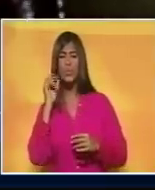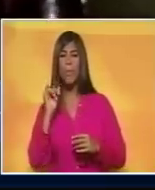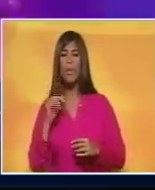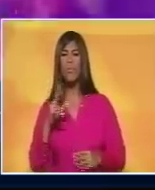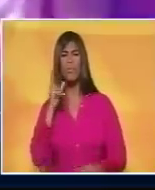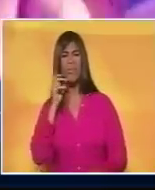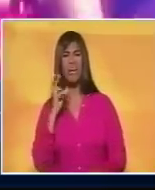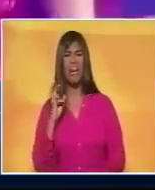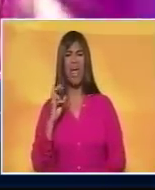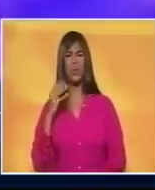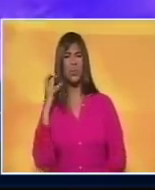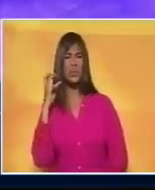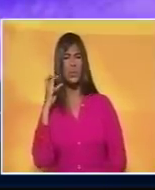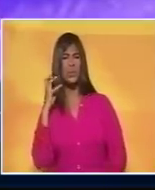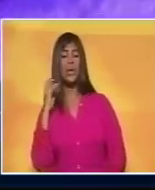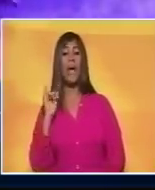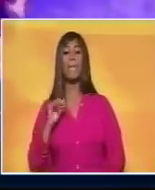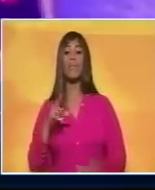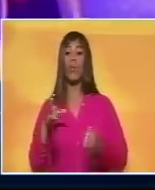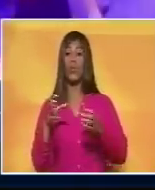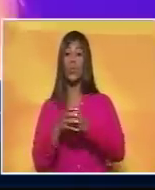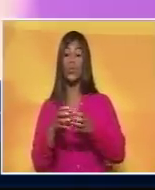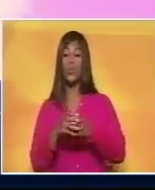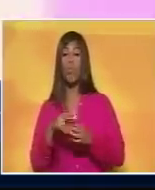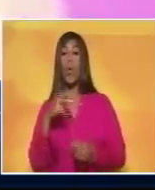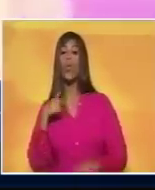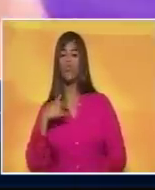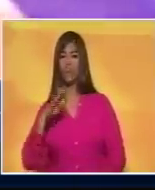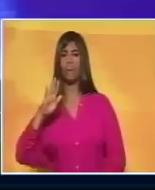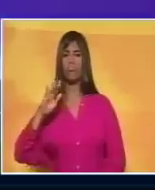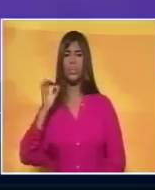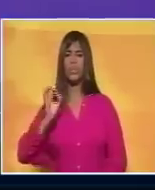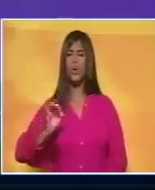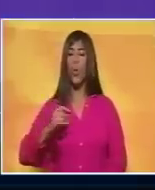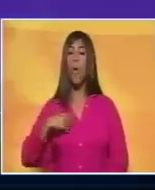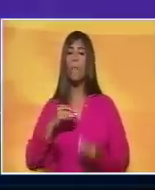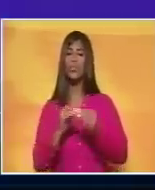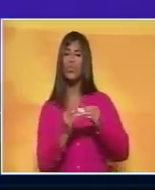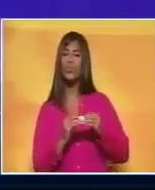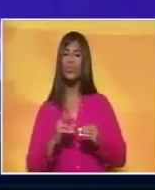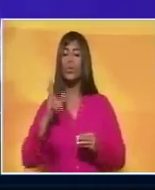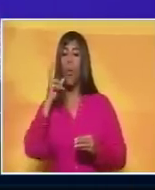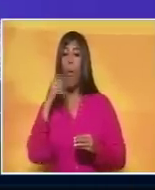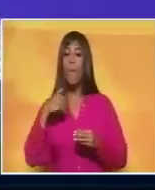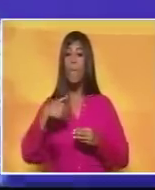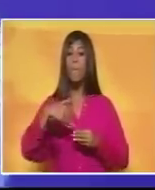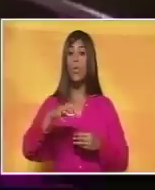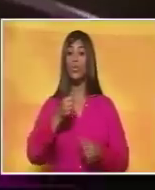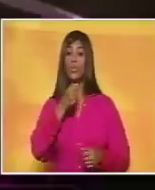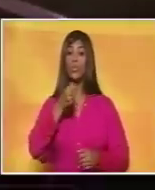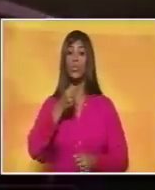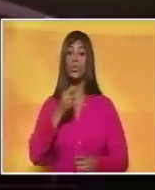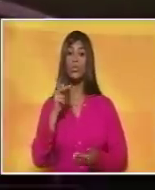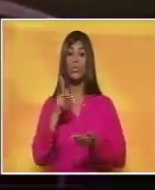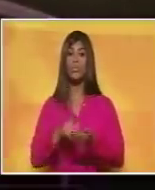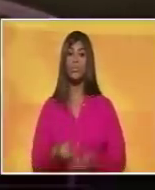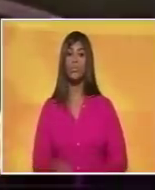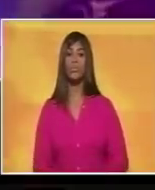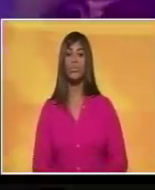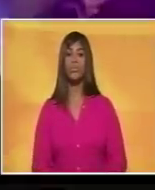se escucharan. Públicamente, las Spice se comprometieron a mejorar el sonido para las próximas presentaciones.